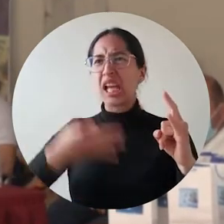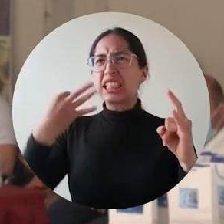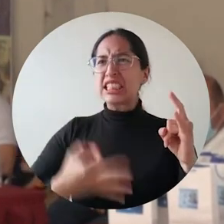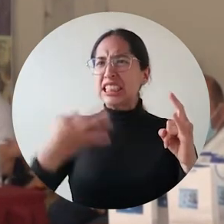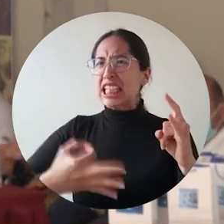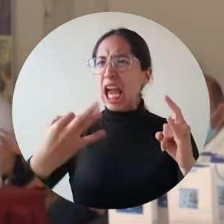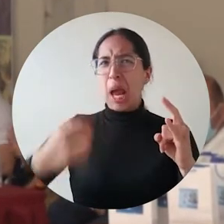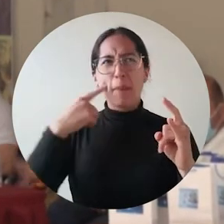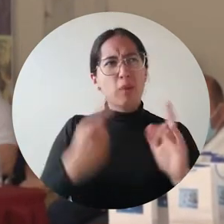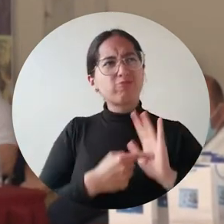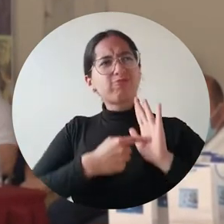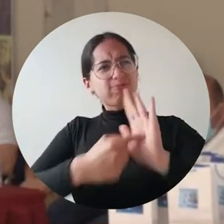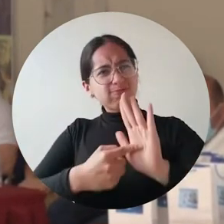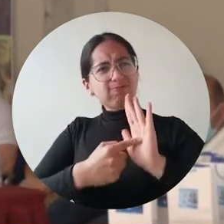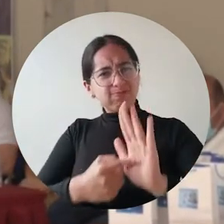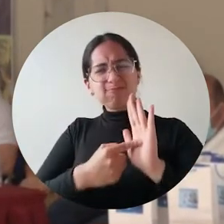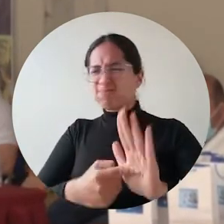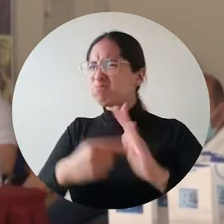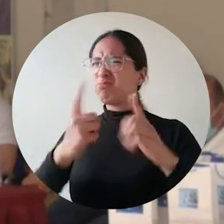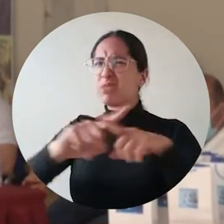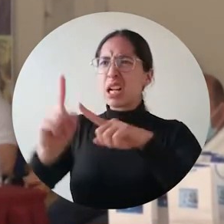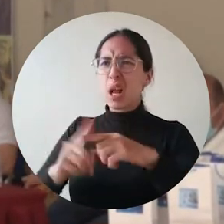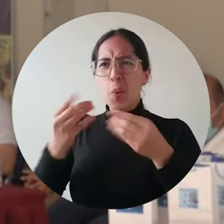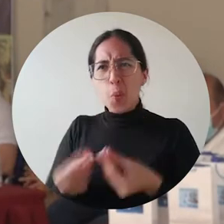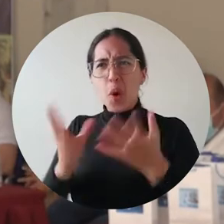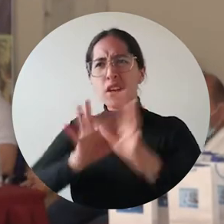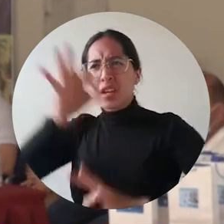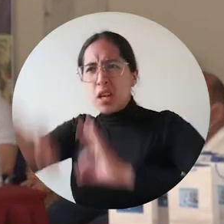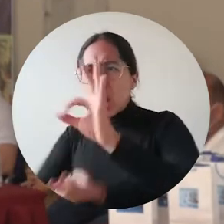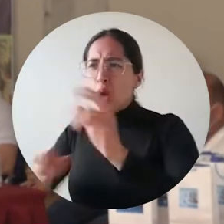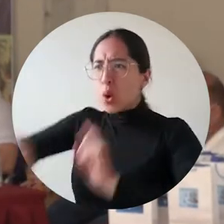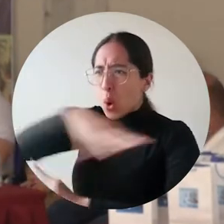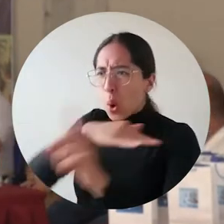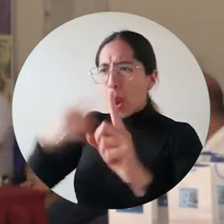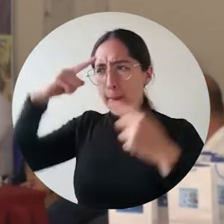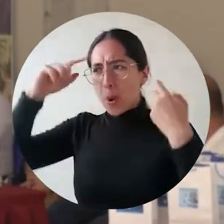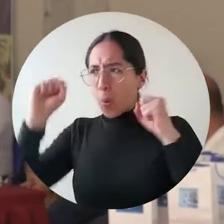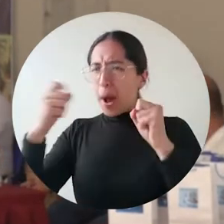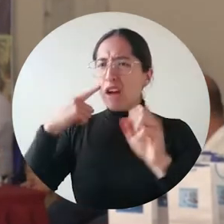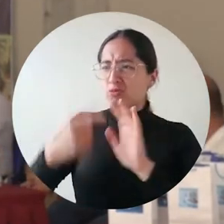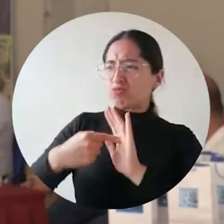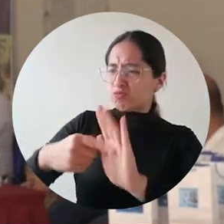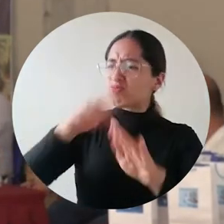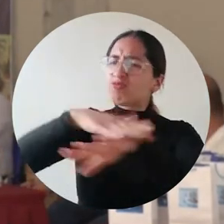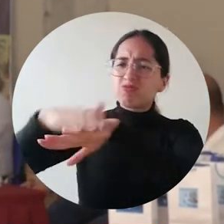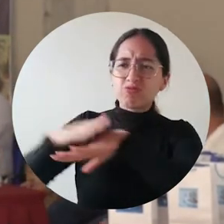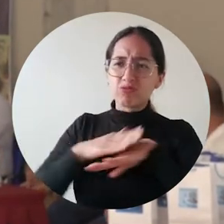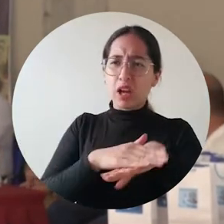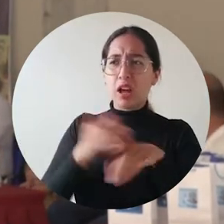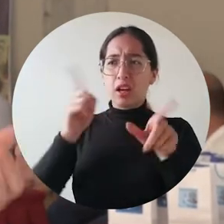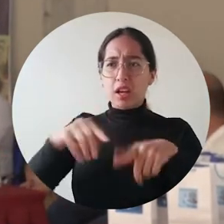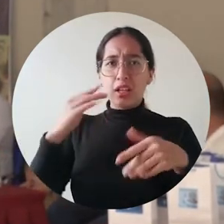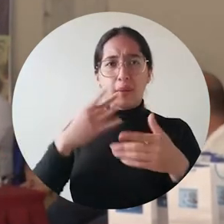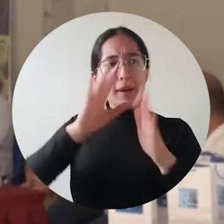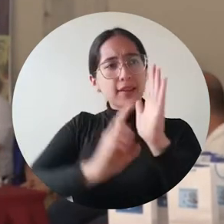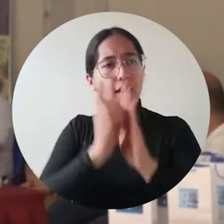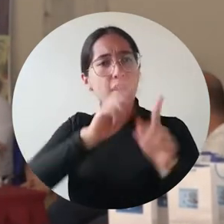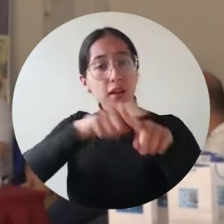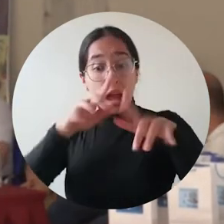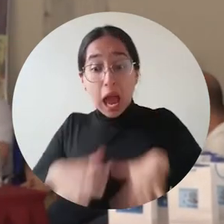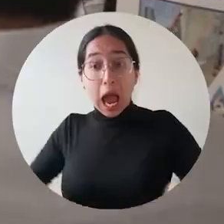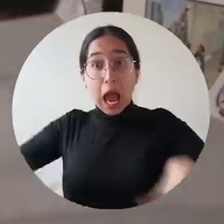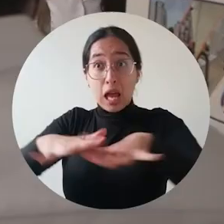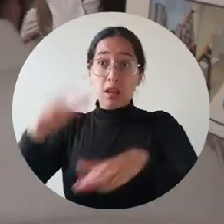demuestra ser una universidad, digámoslo así, ambientalista, preocupada por el tema del ambiente y bueno el desarrollo de todos estos